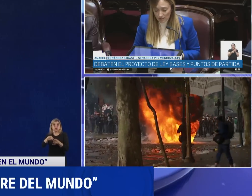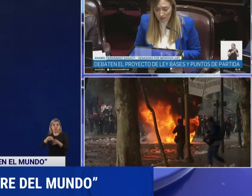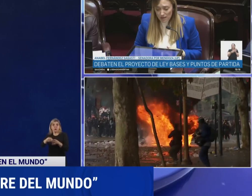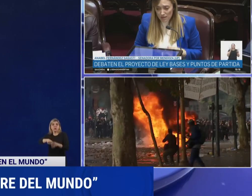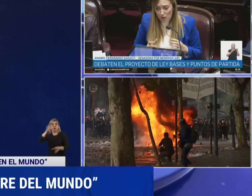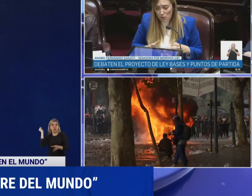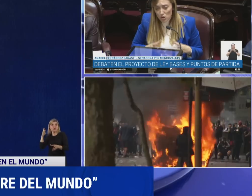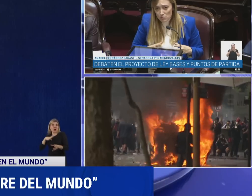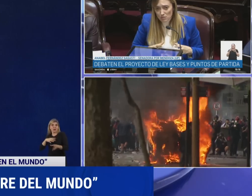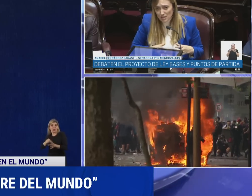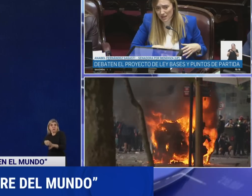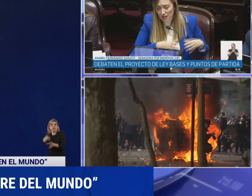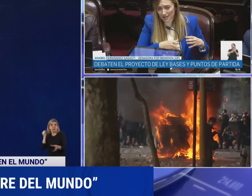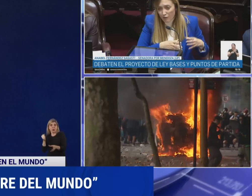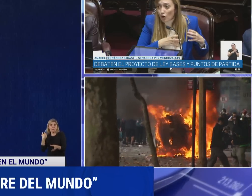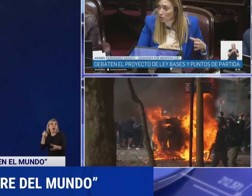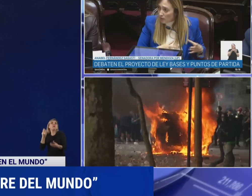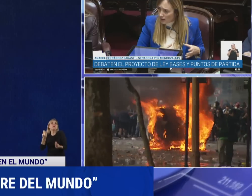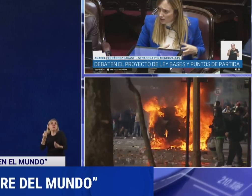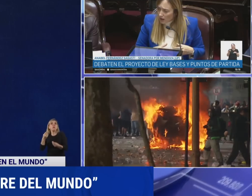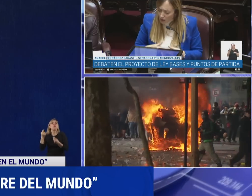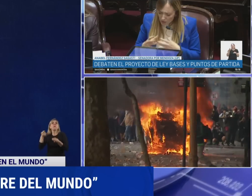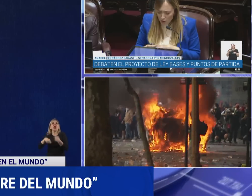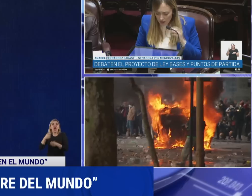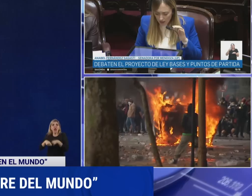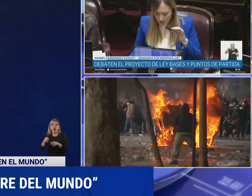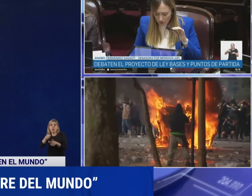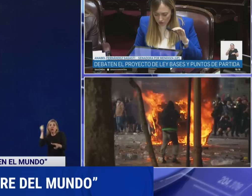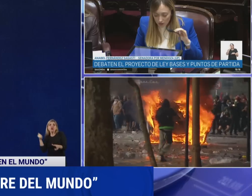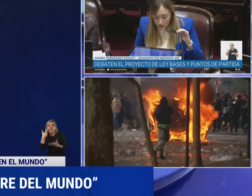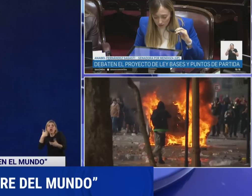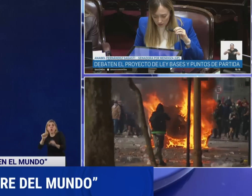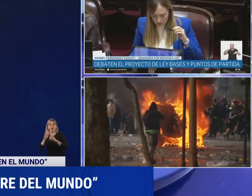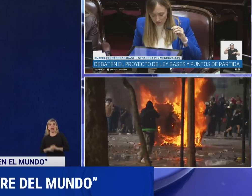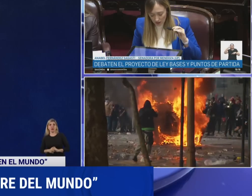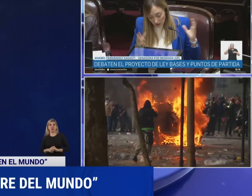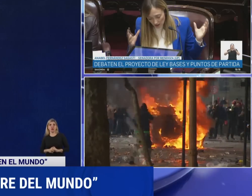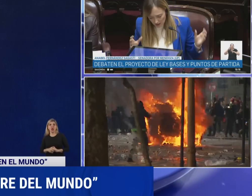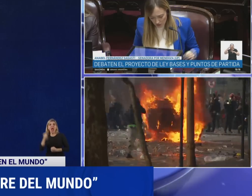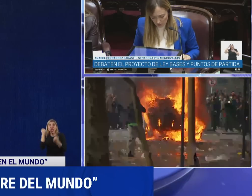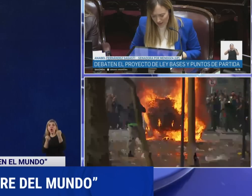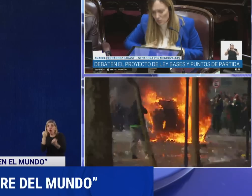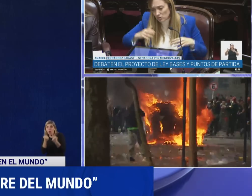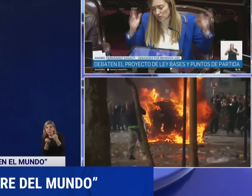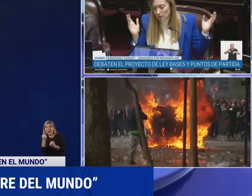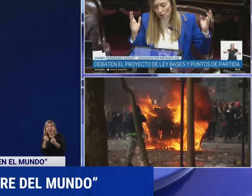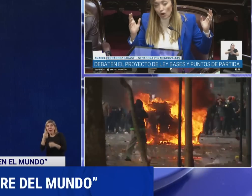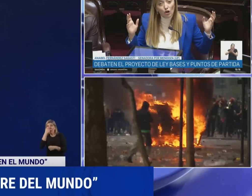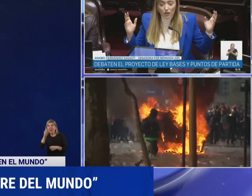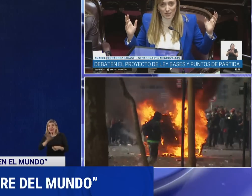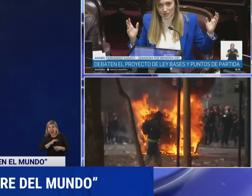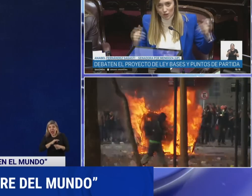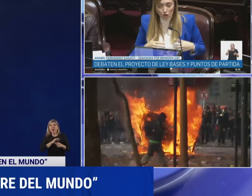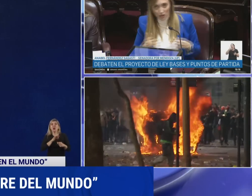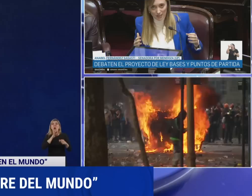digamos, del mercado como proceso de descubrimiento, donde la baja capitalización de la economía, fruto de 20 años de populismo empecinado